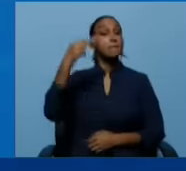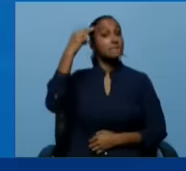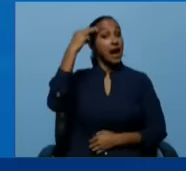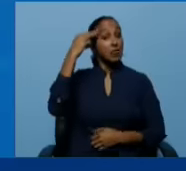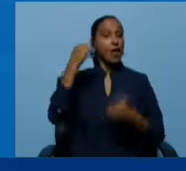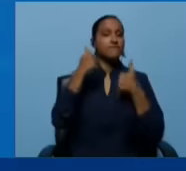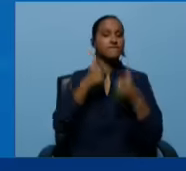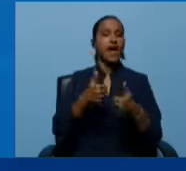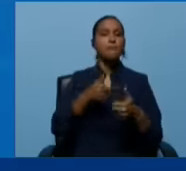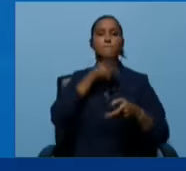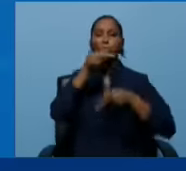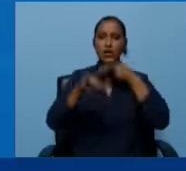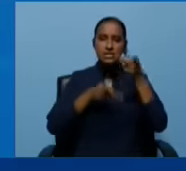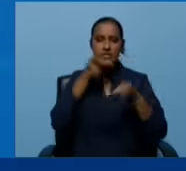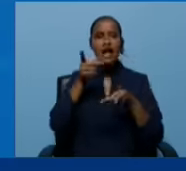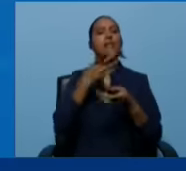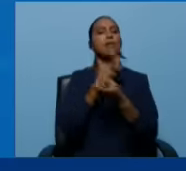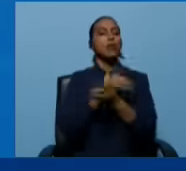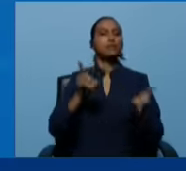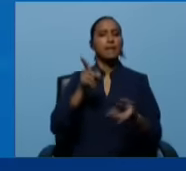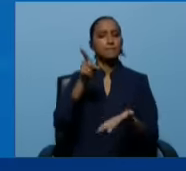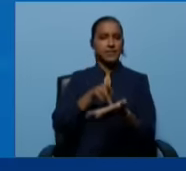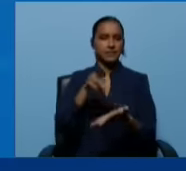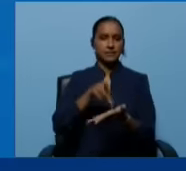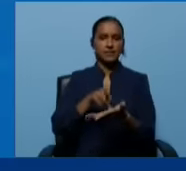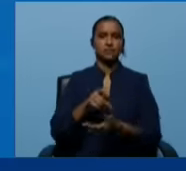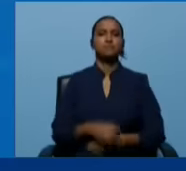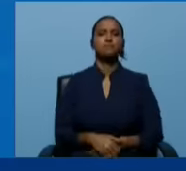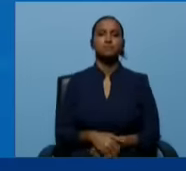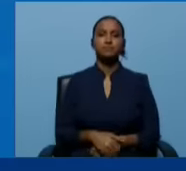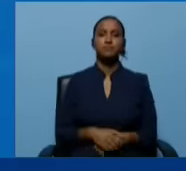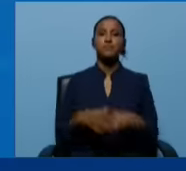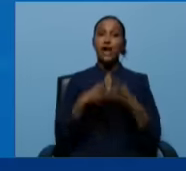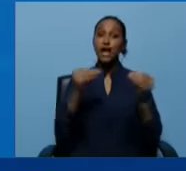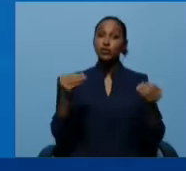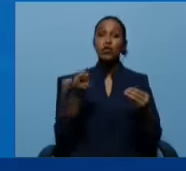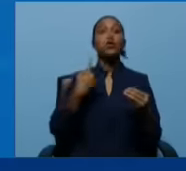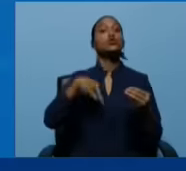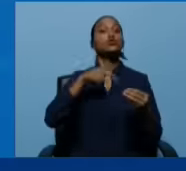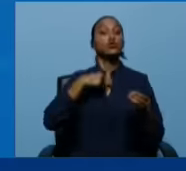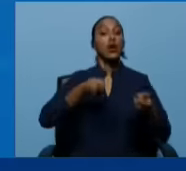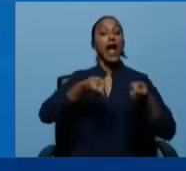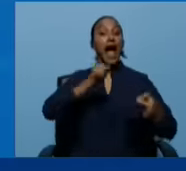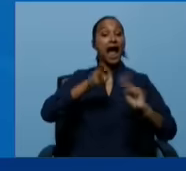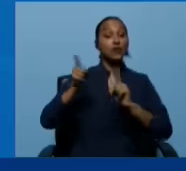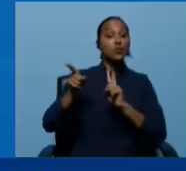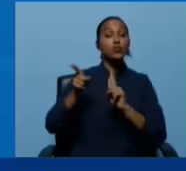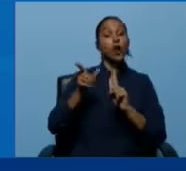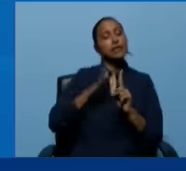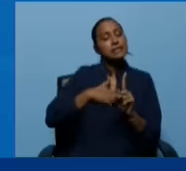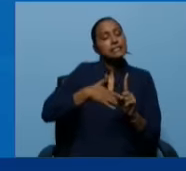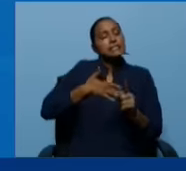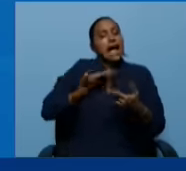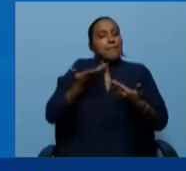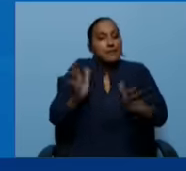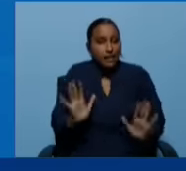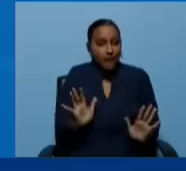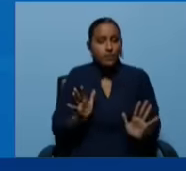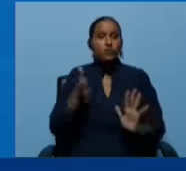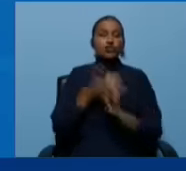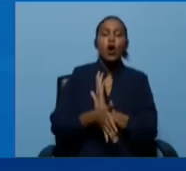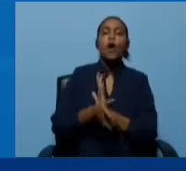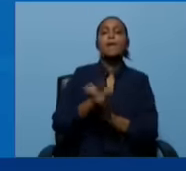de la democracia participativa en esta nación hermana, al tiempo que lamentamos que algunos actores políticos que denunciaron